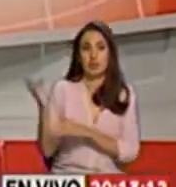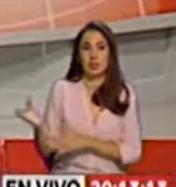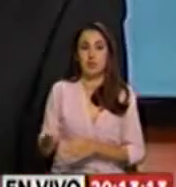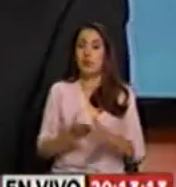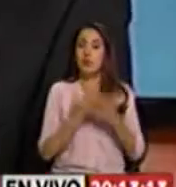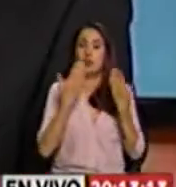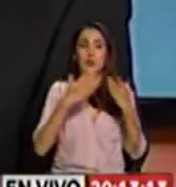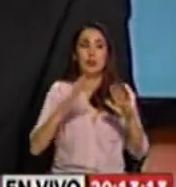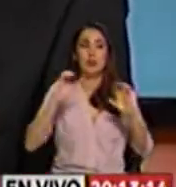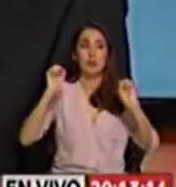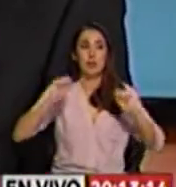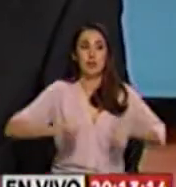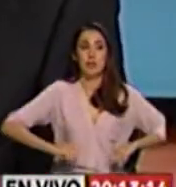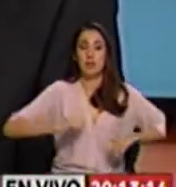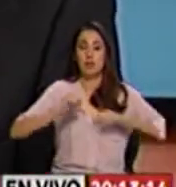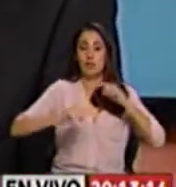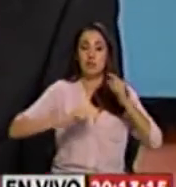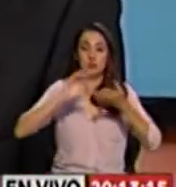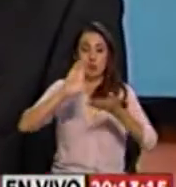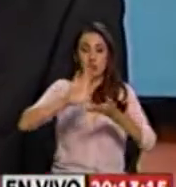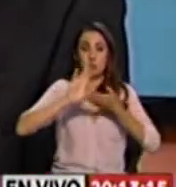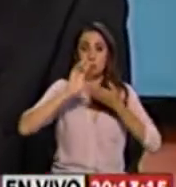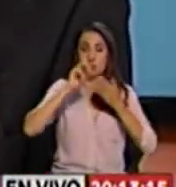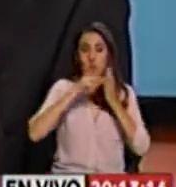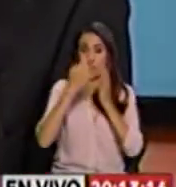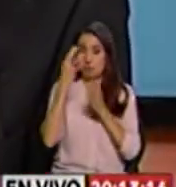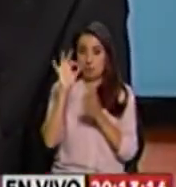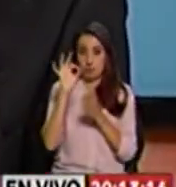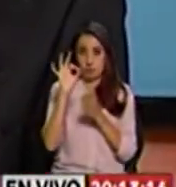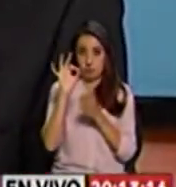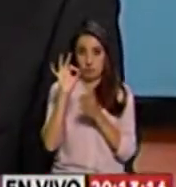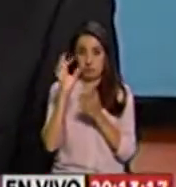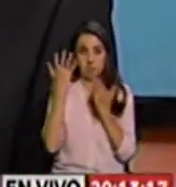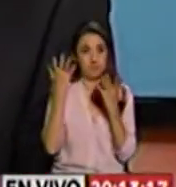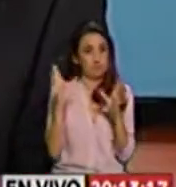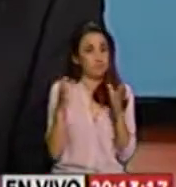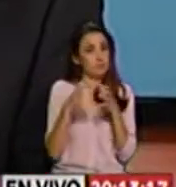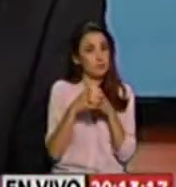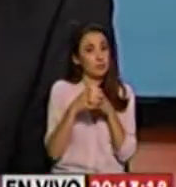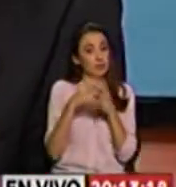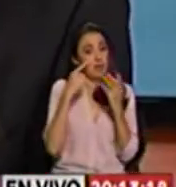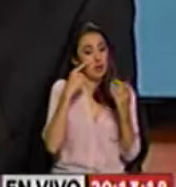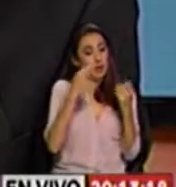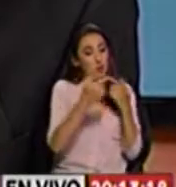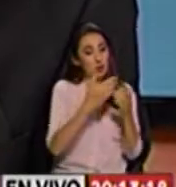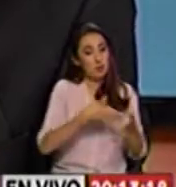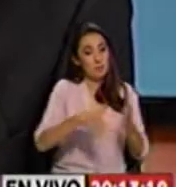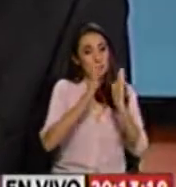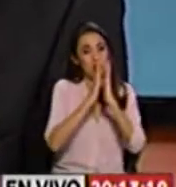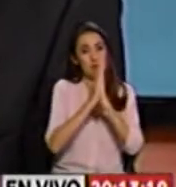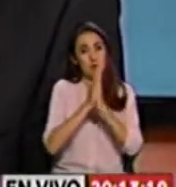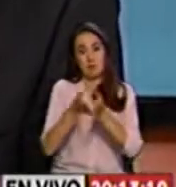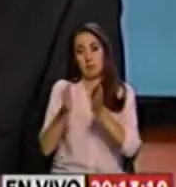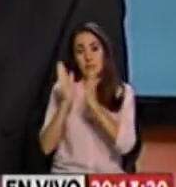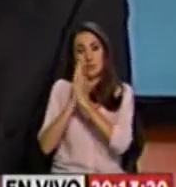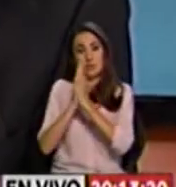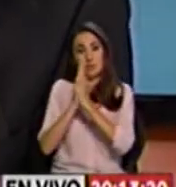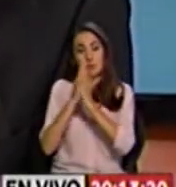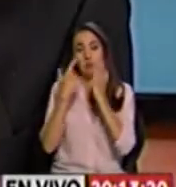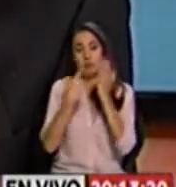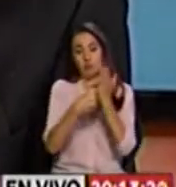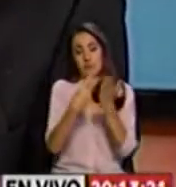eso me refiero, que hay que observar la proforma, escuchar a todos los sectores. Y lo que estamos pidiendo es a todos los sectores que traten